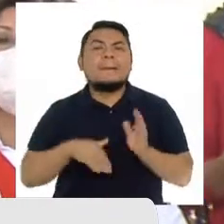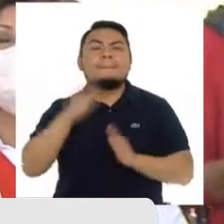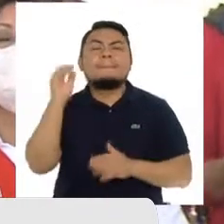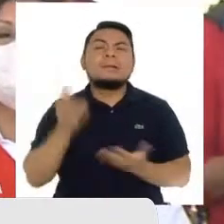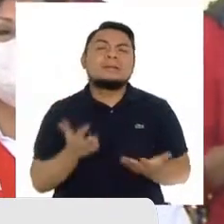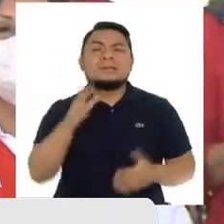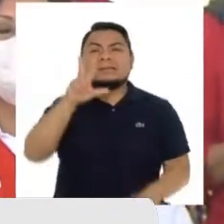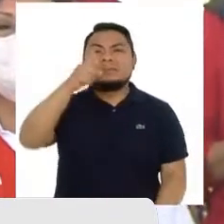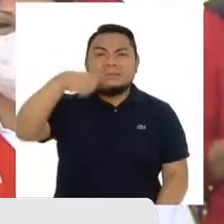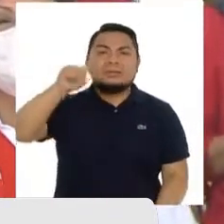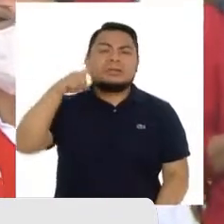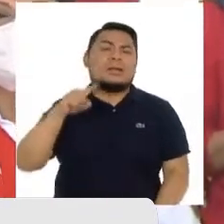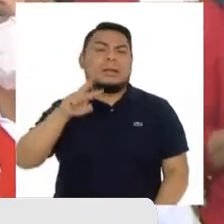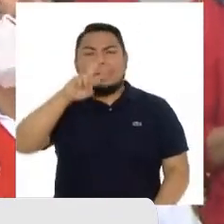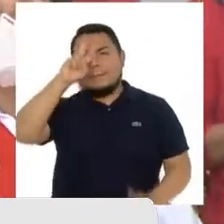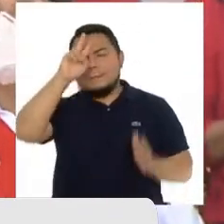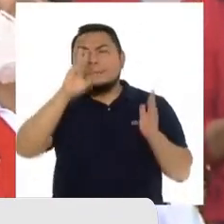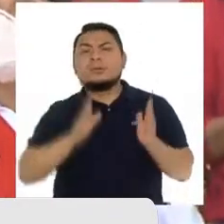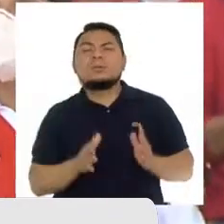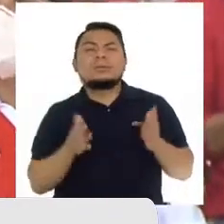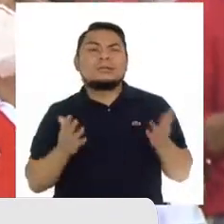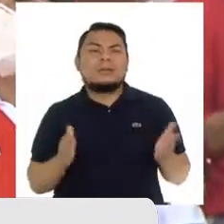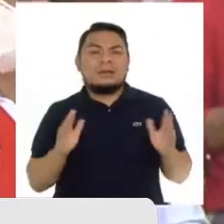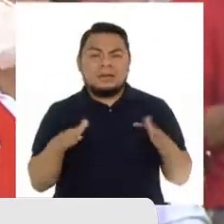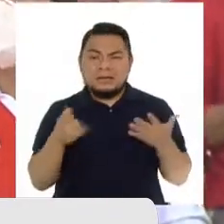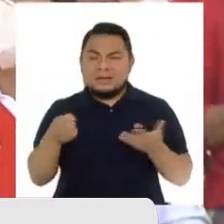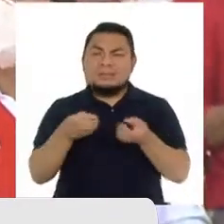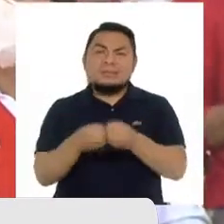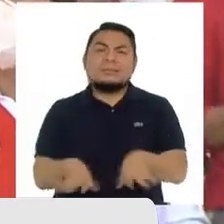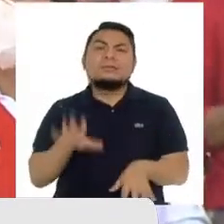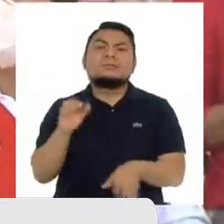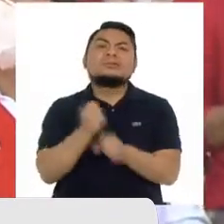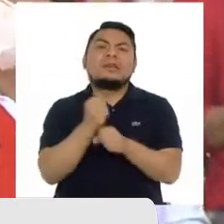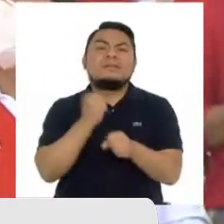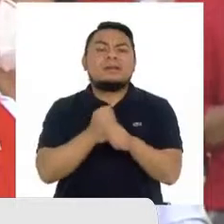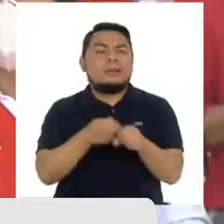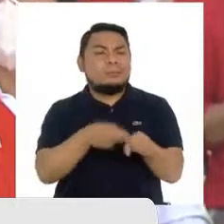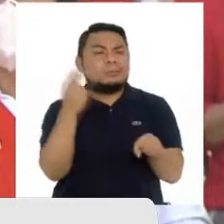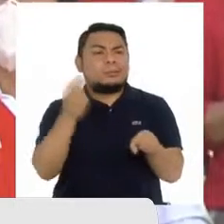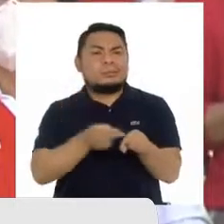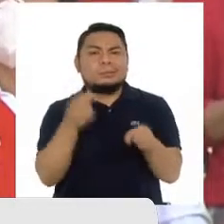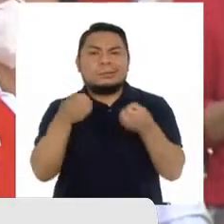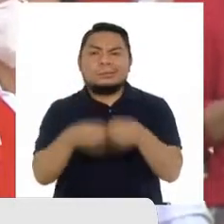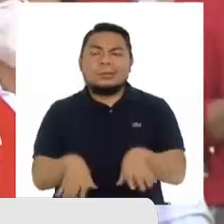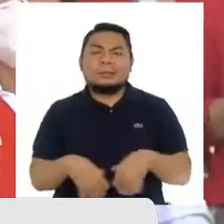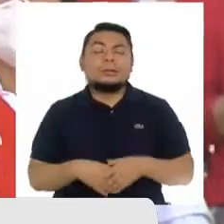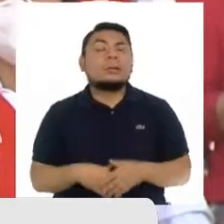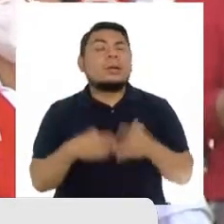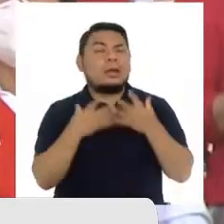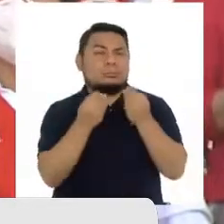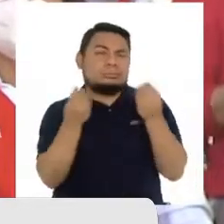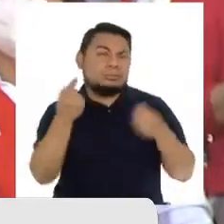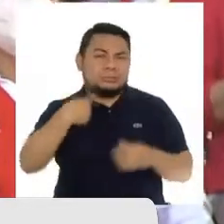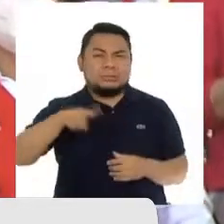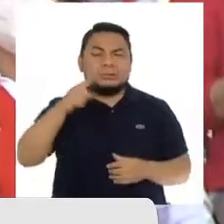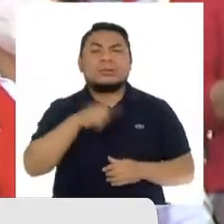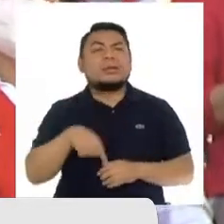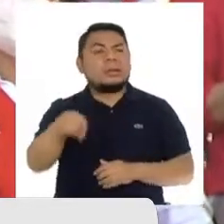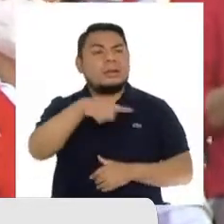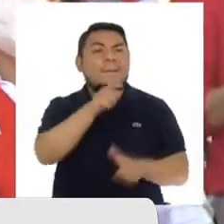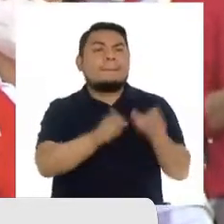3 millones de peruanos que habían perdido su trabajo y a millones de hermanos